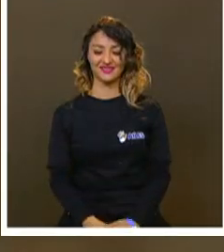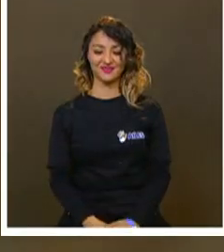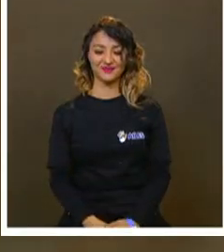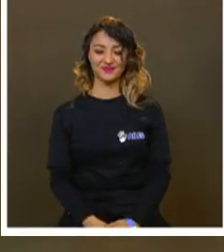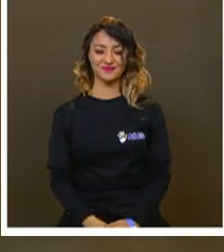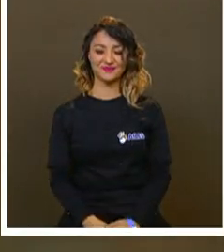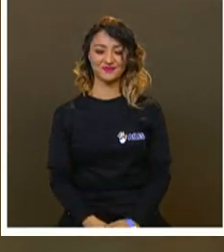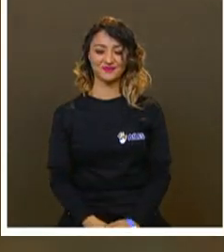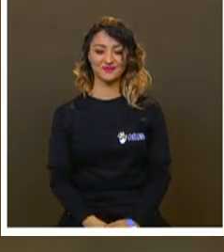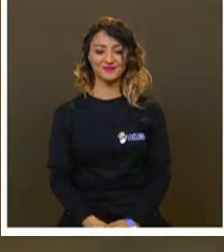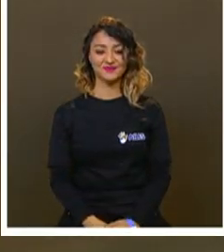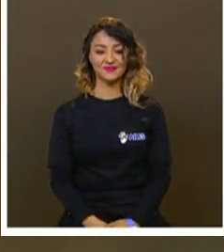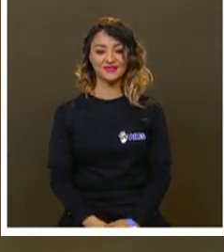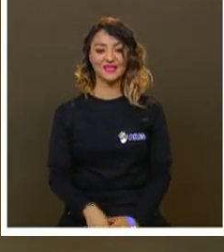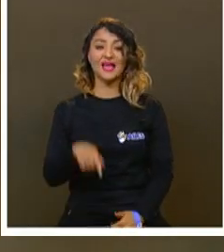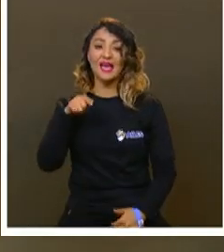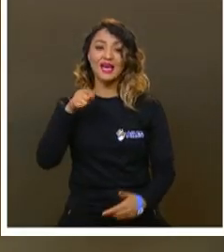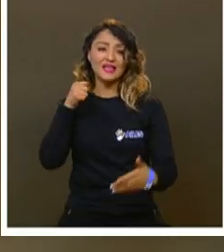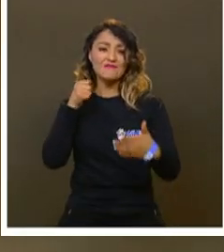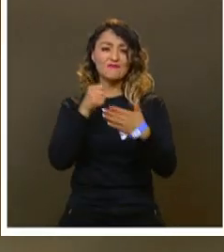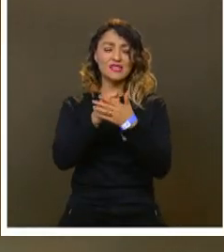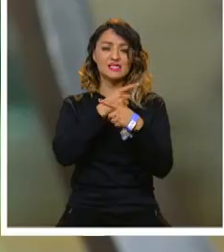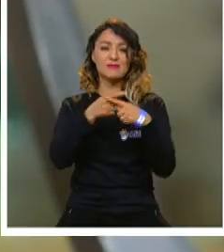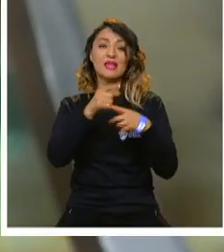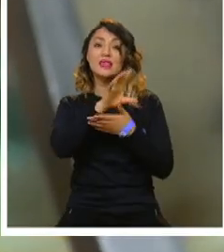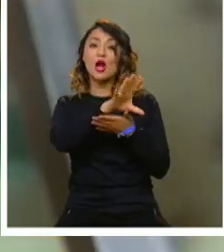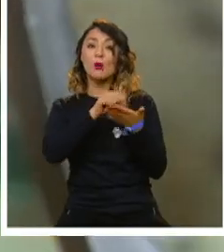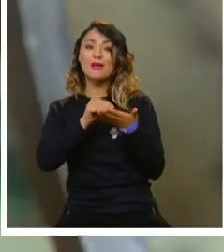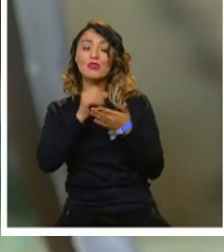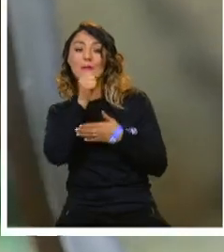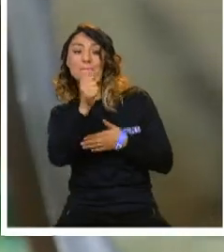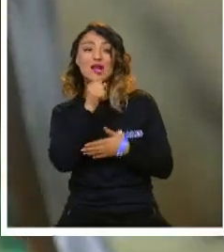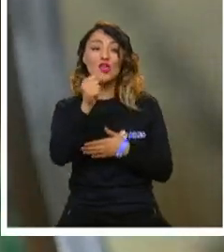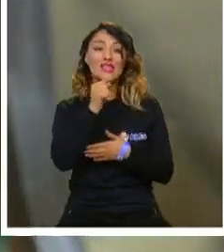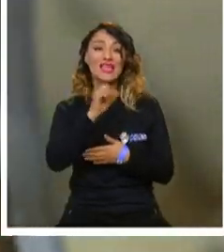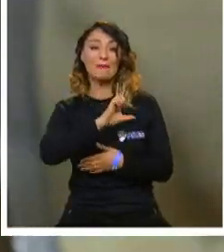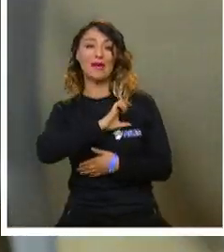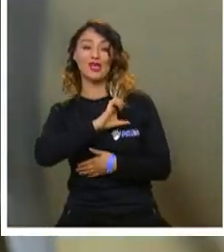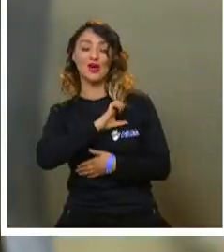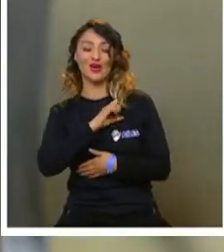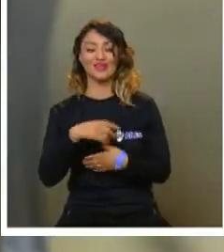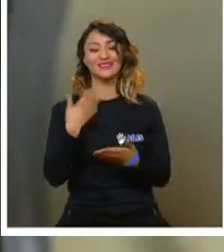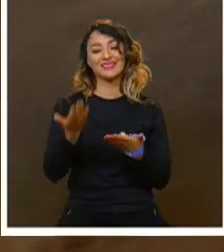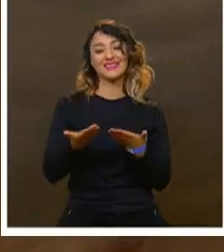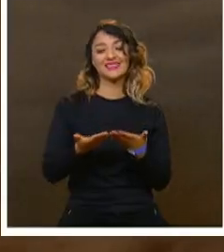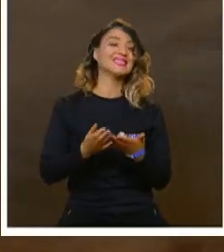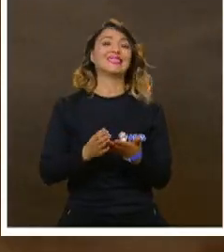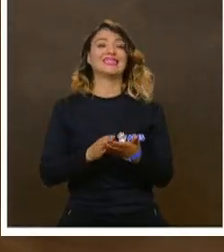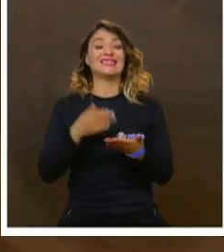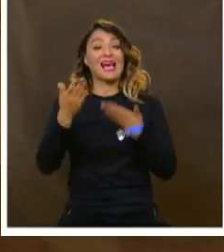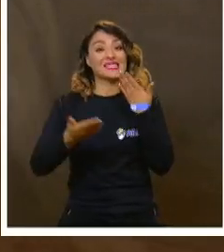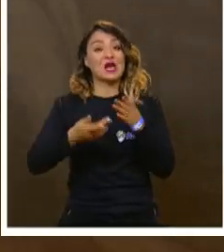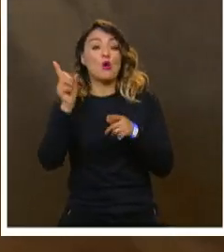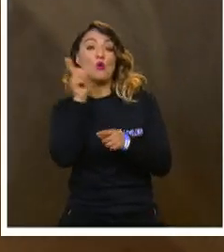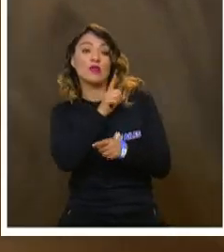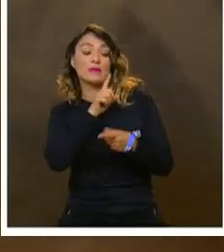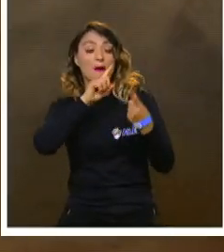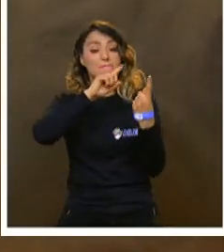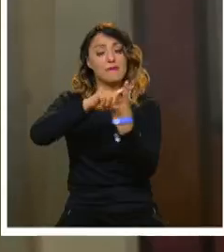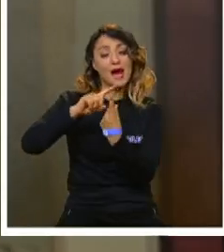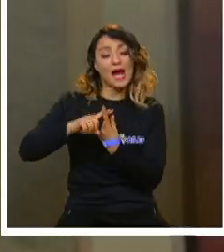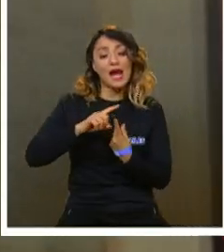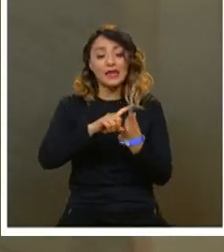Y este fin de semana se jugará el Superclásico, donde jugará sus últimos partidos